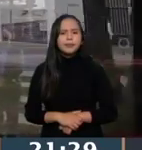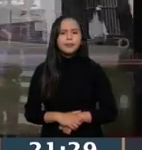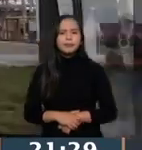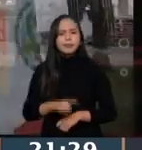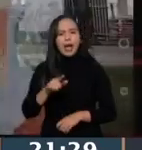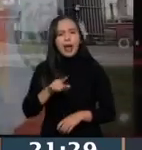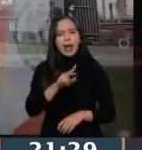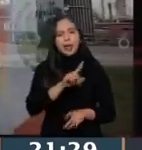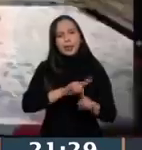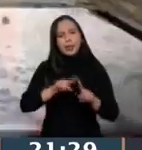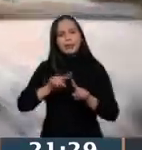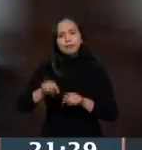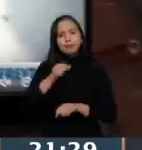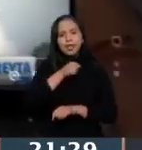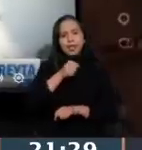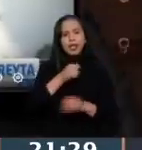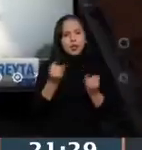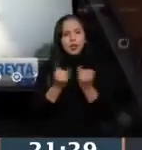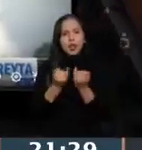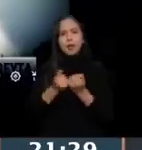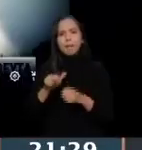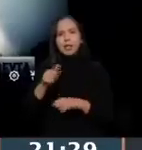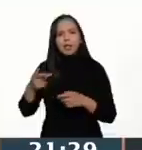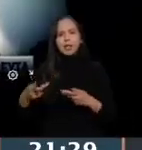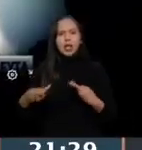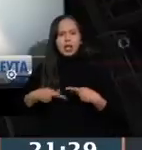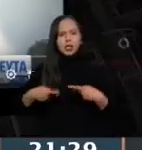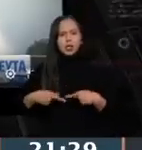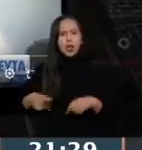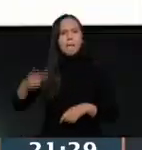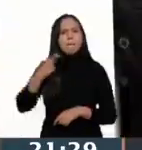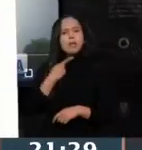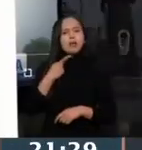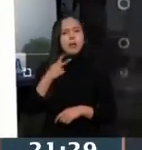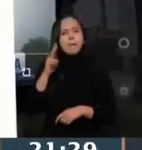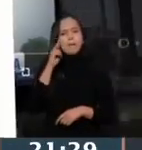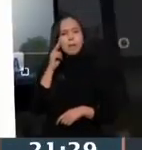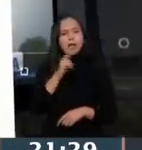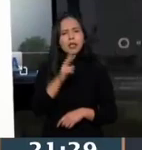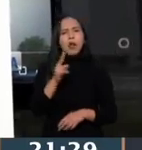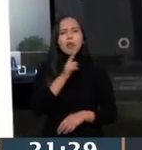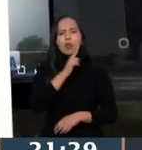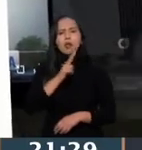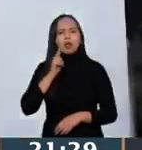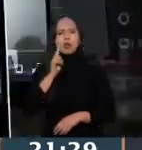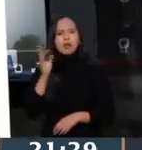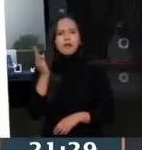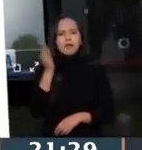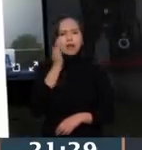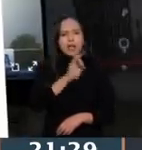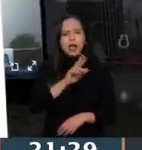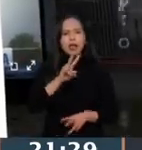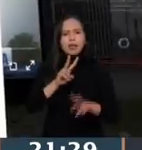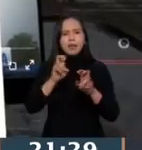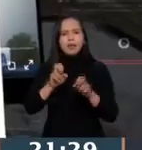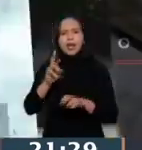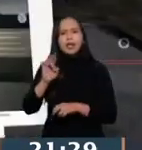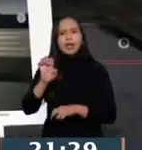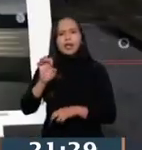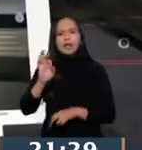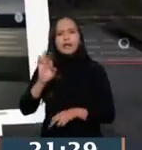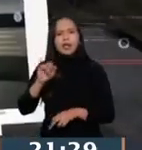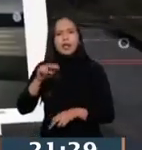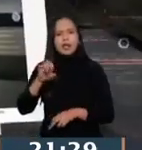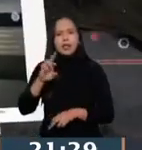Medios de comunicación y políticos de oposición impulsan una campaña de noticias falsas en contra de la refinería de Cadereyta